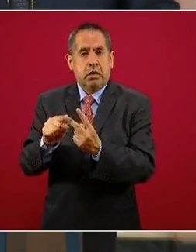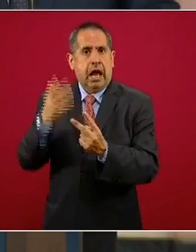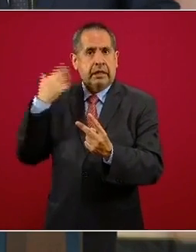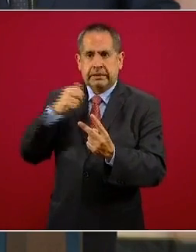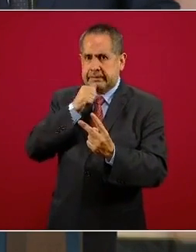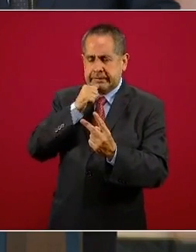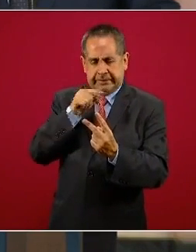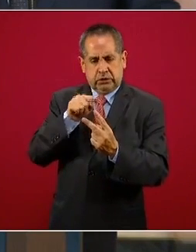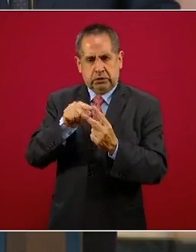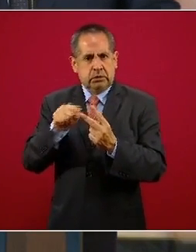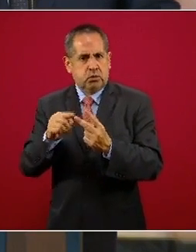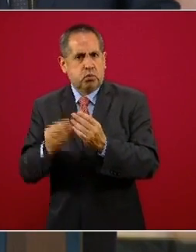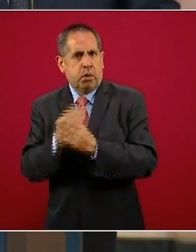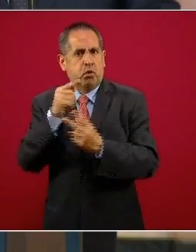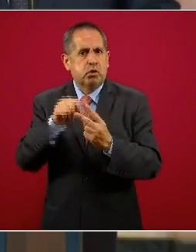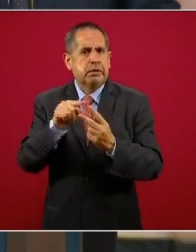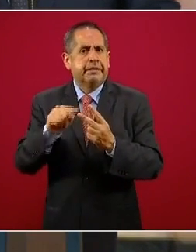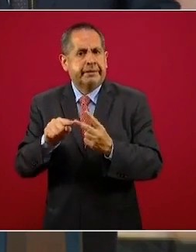que